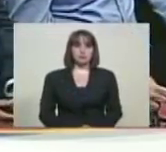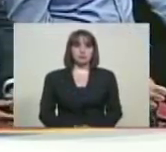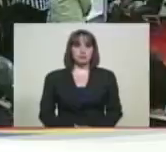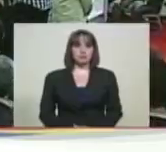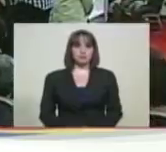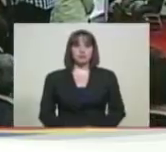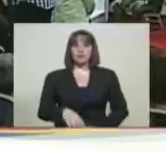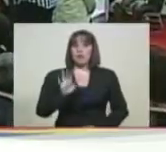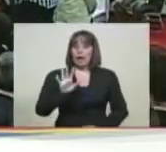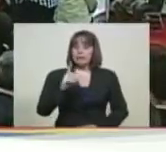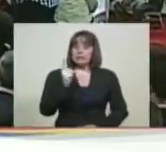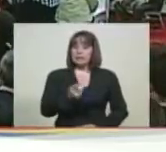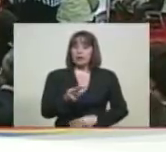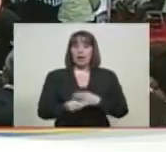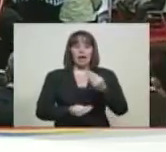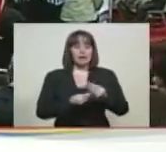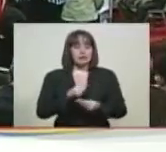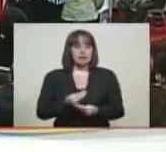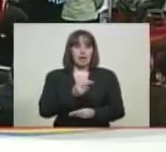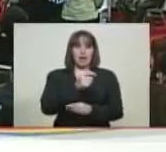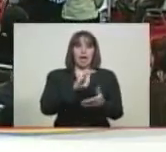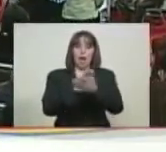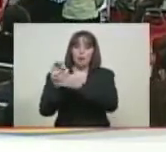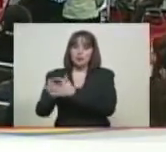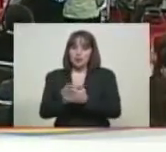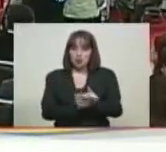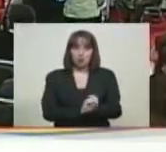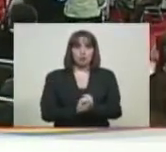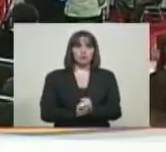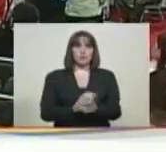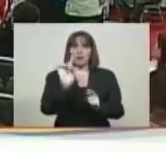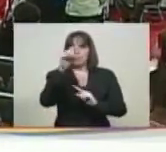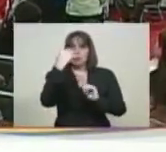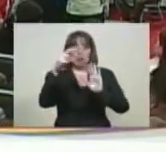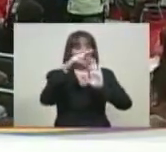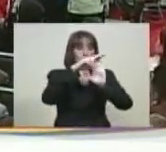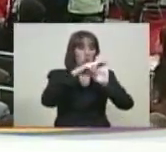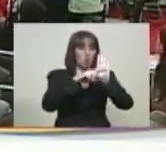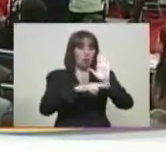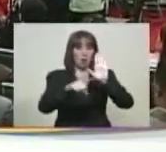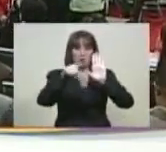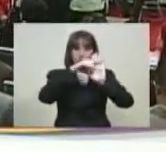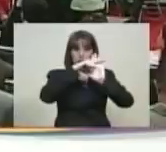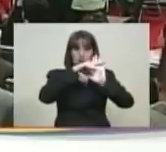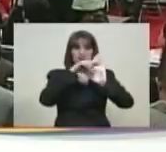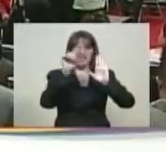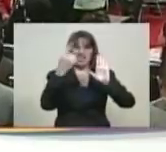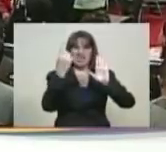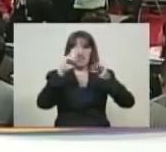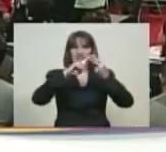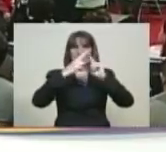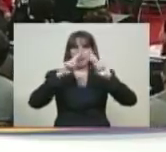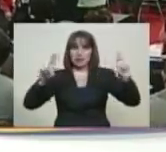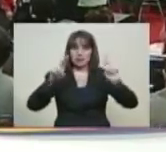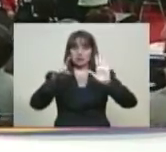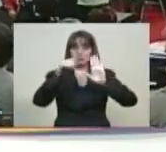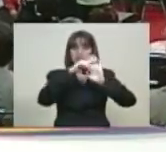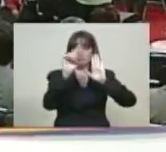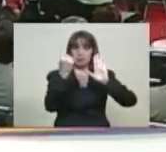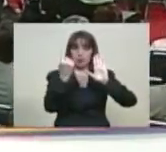así debe ser compatriota primera línea la paz la paz la